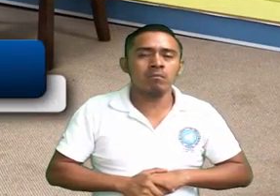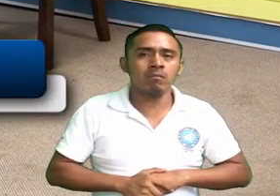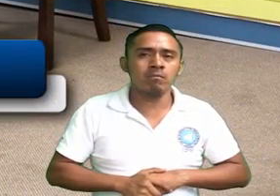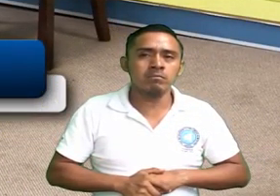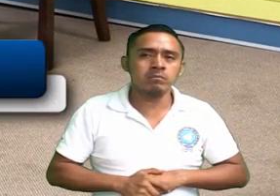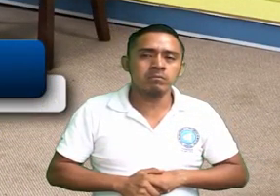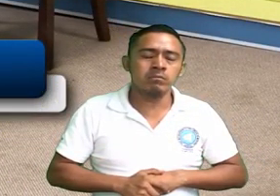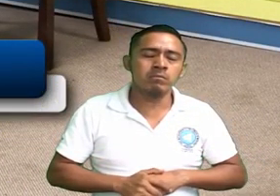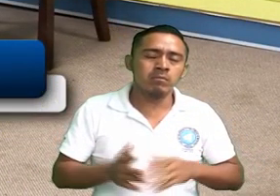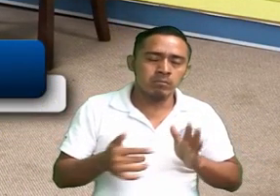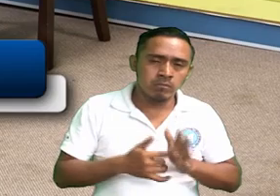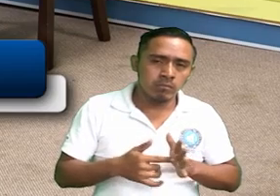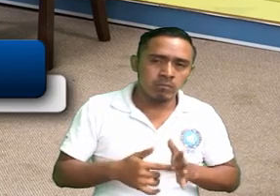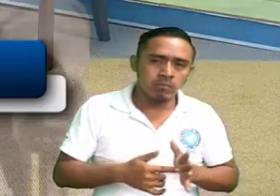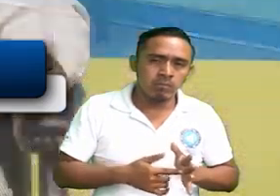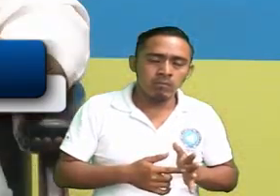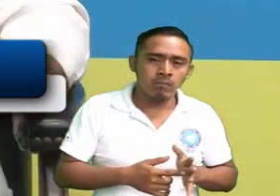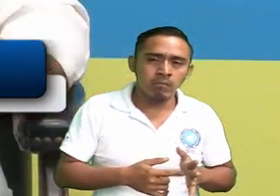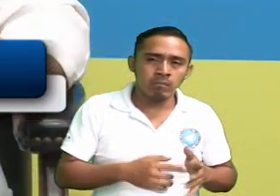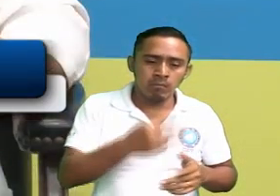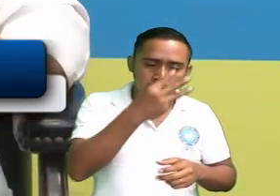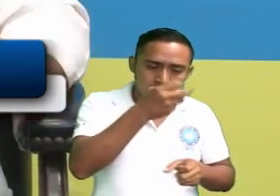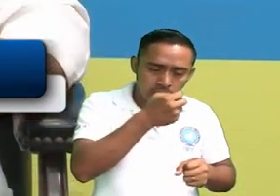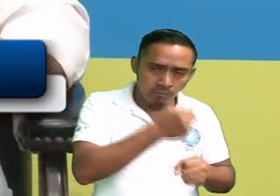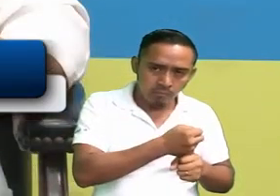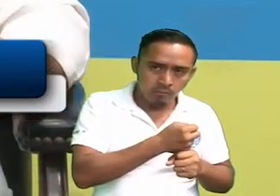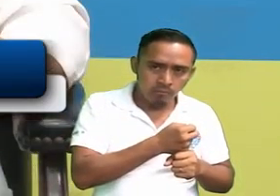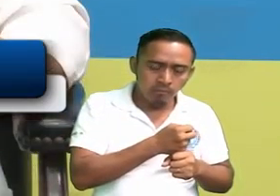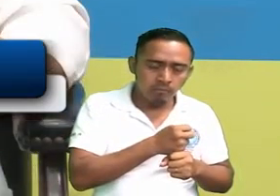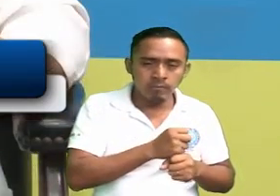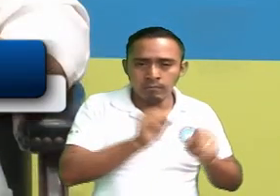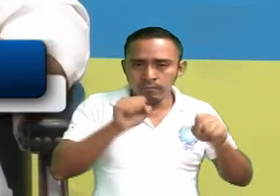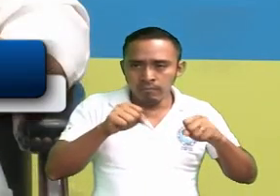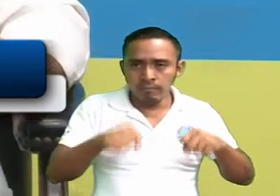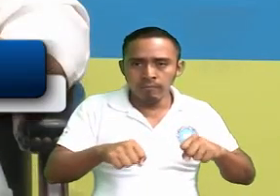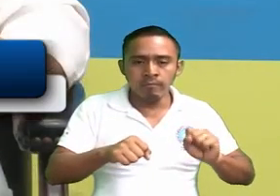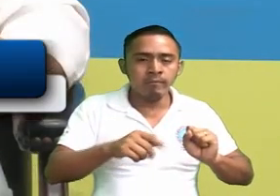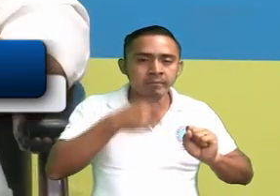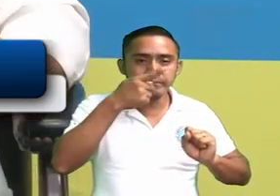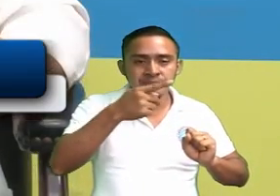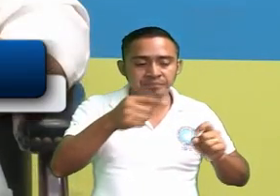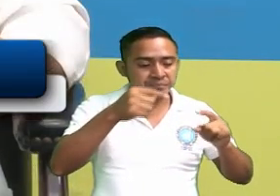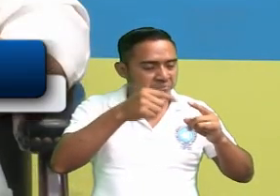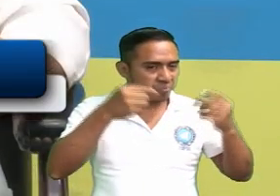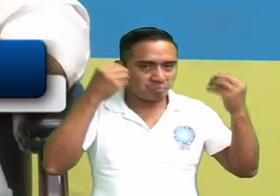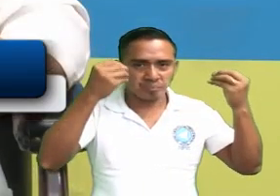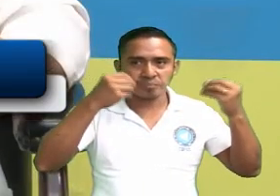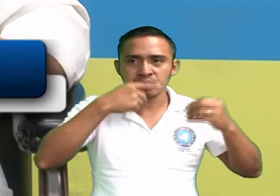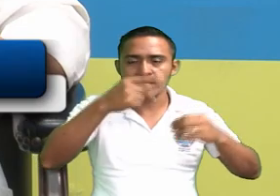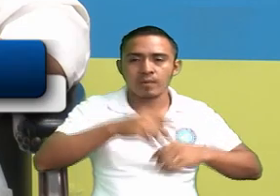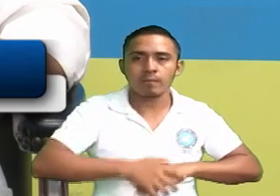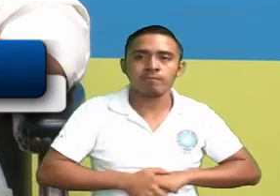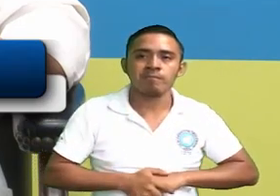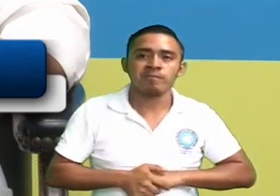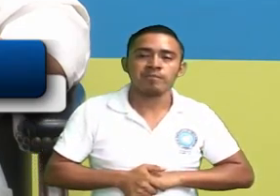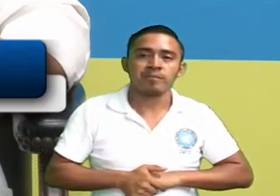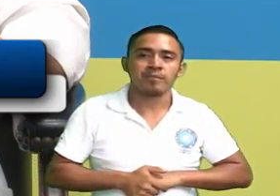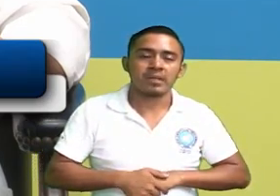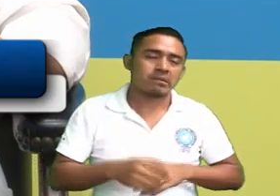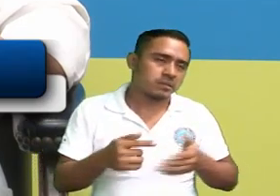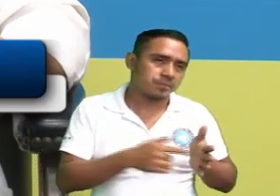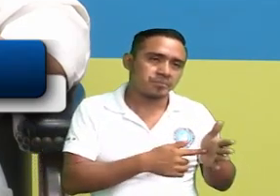los adultos también un problema. Pero ¿qué edad ellos pueden ya decir? A esta edad, 5, 4 años, tienen que decir perfectamente